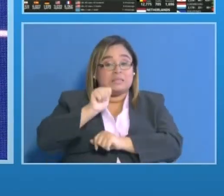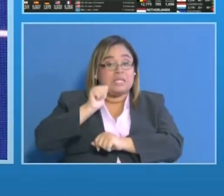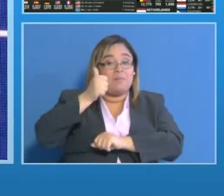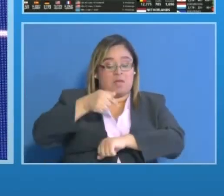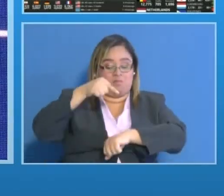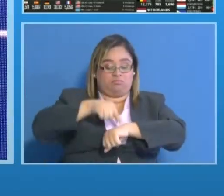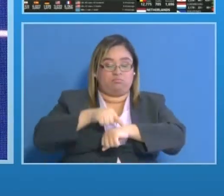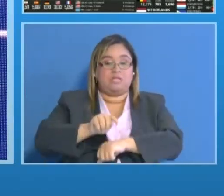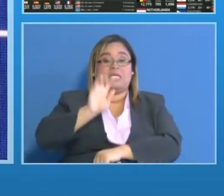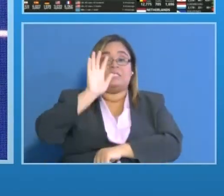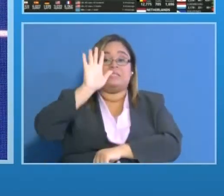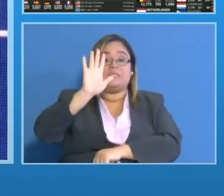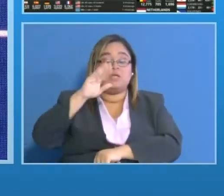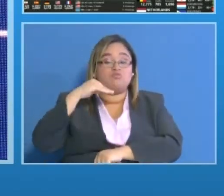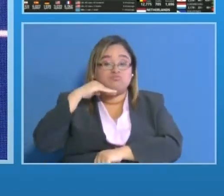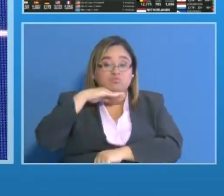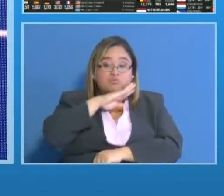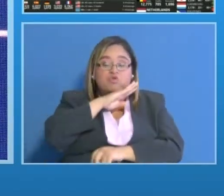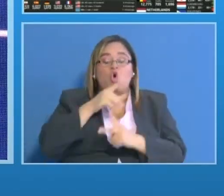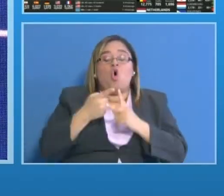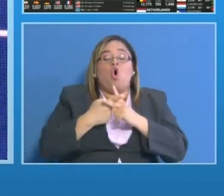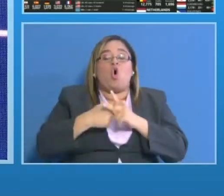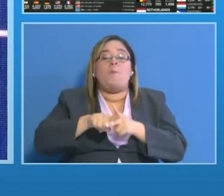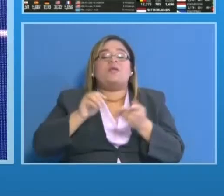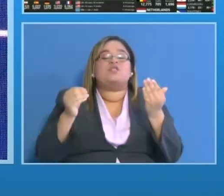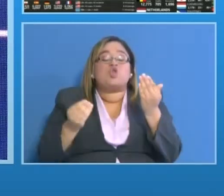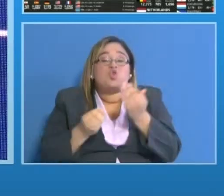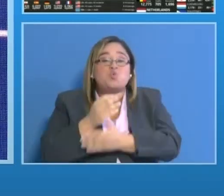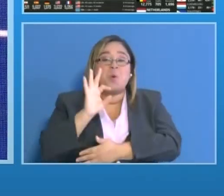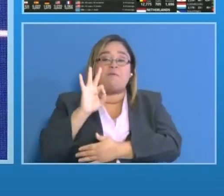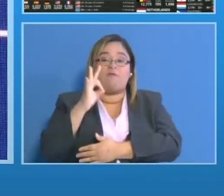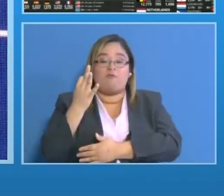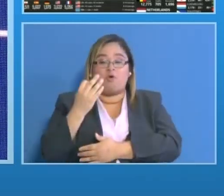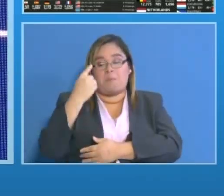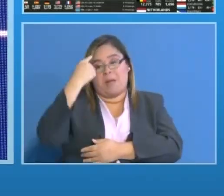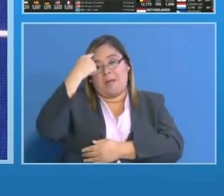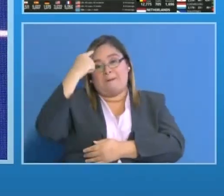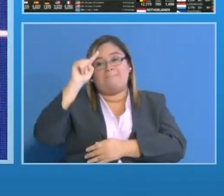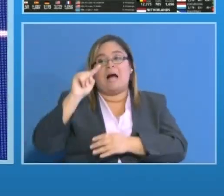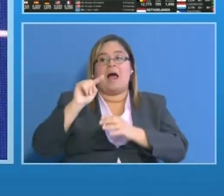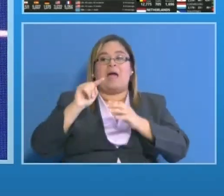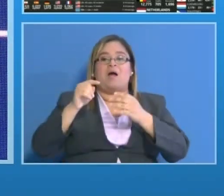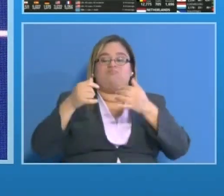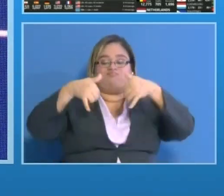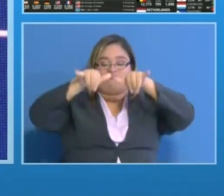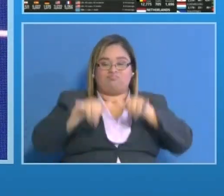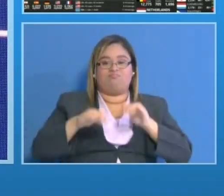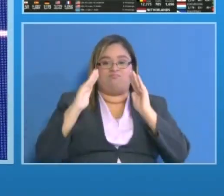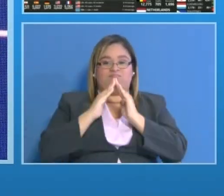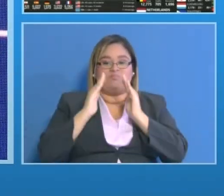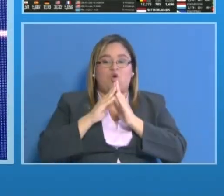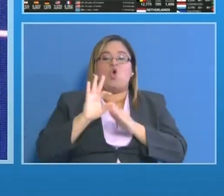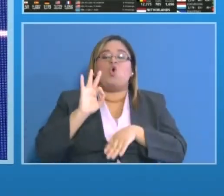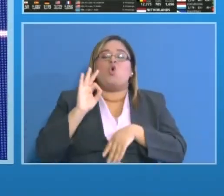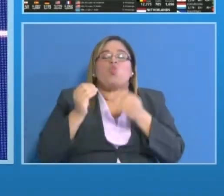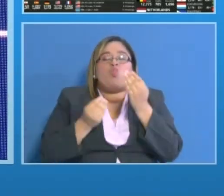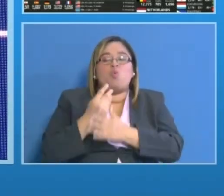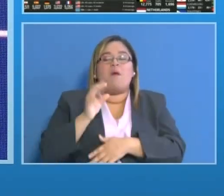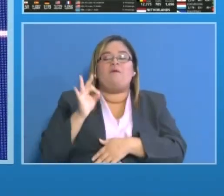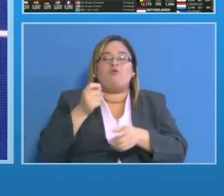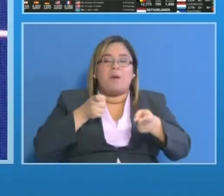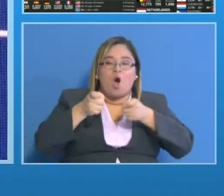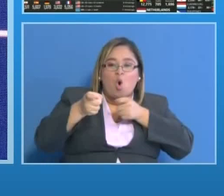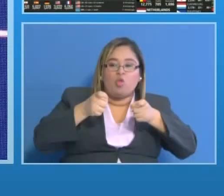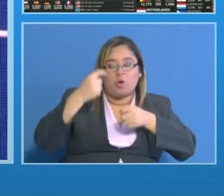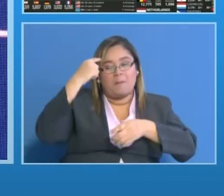5 de la mañana, empiezan las nuevas medidas para la cuarentena absoluta por el bien de todos